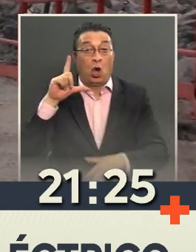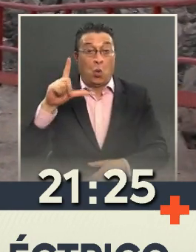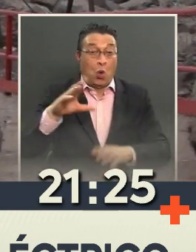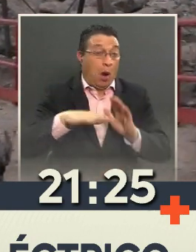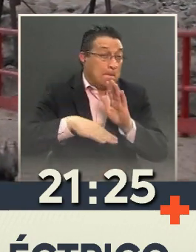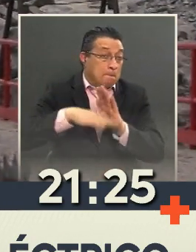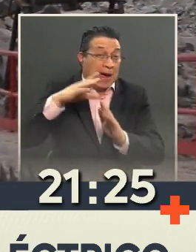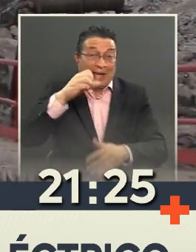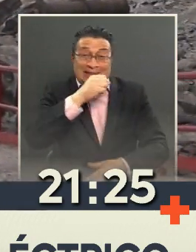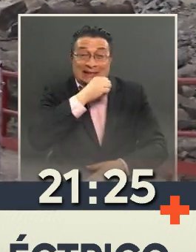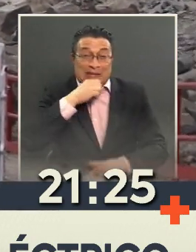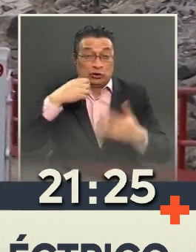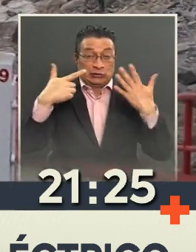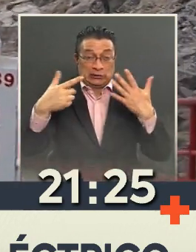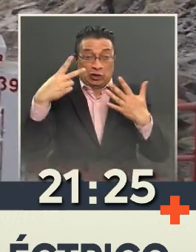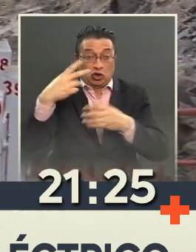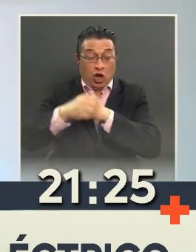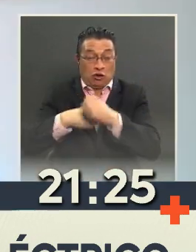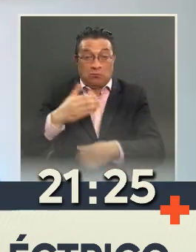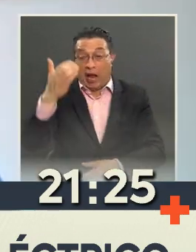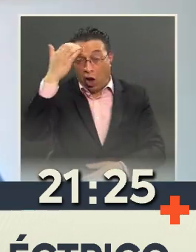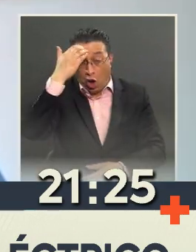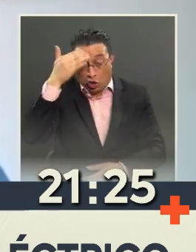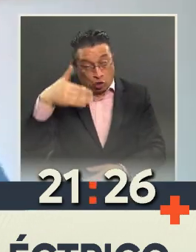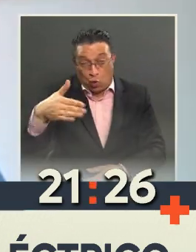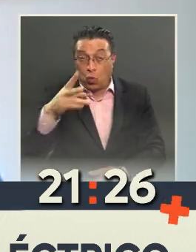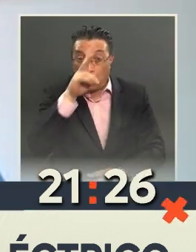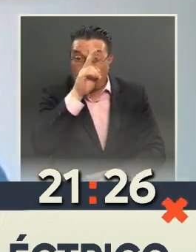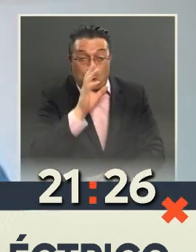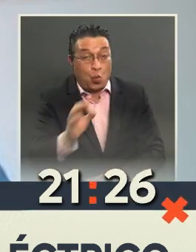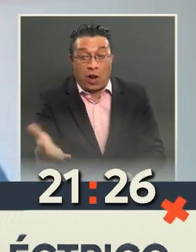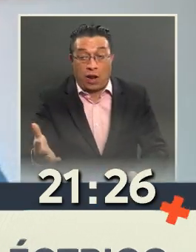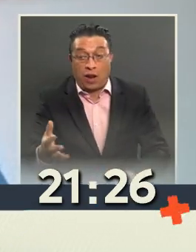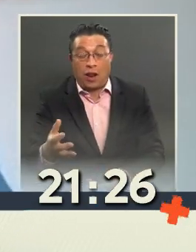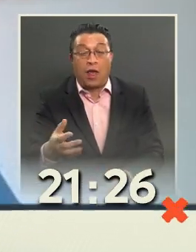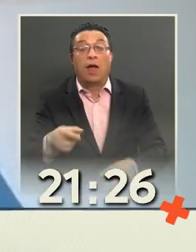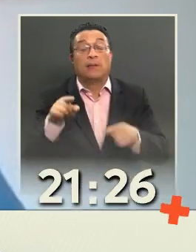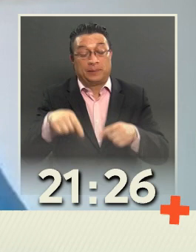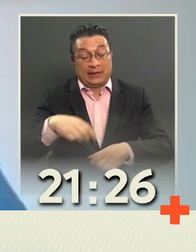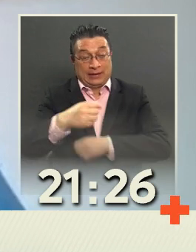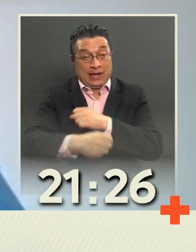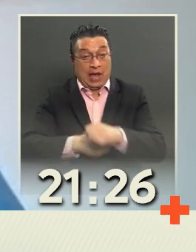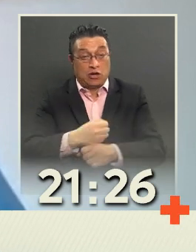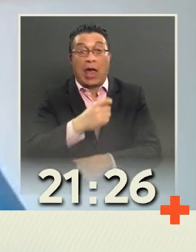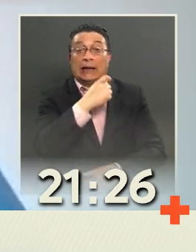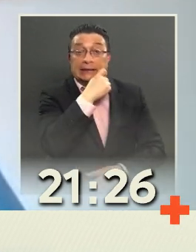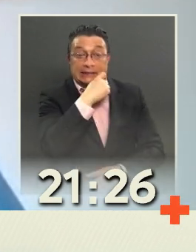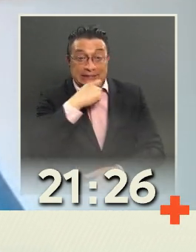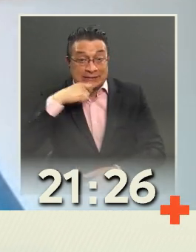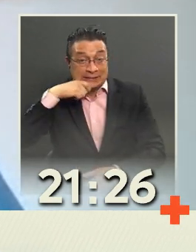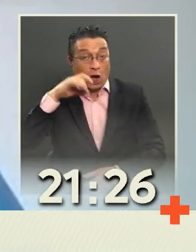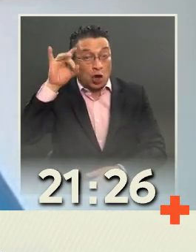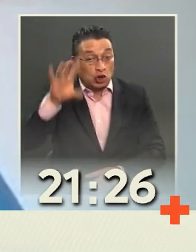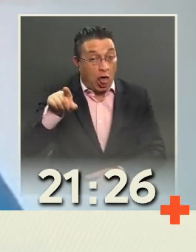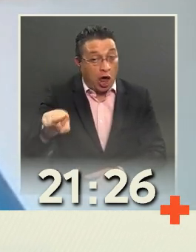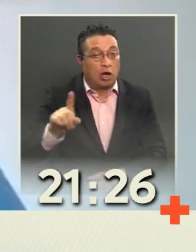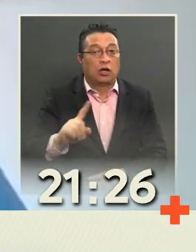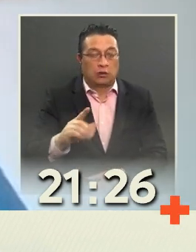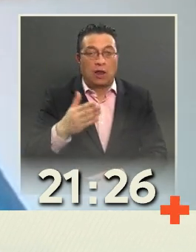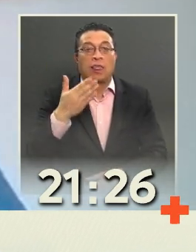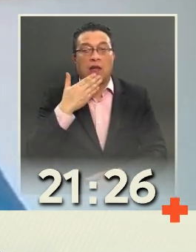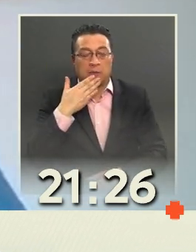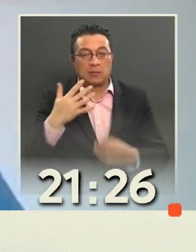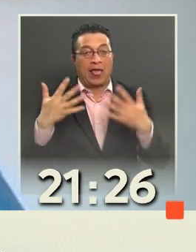72 años y agosto sería igual. Y no solo el hecho de que este año es muy seco, sino que además los últimos